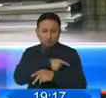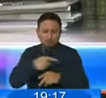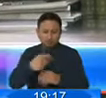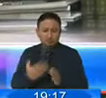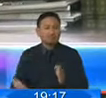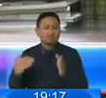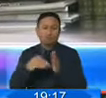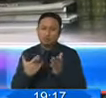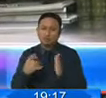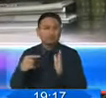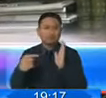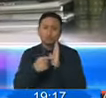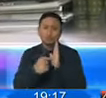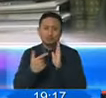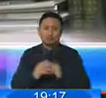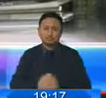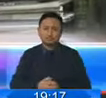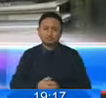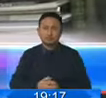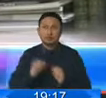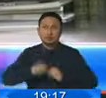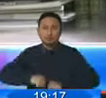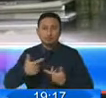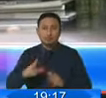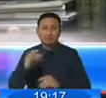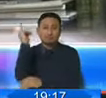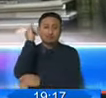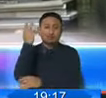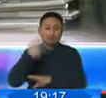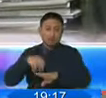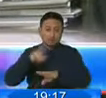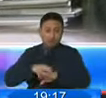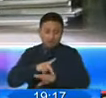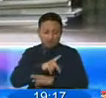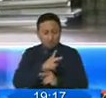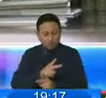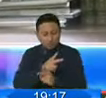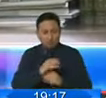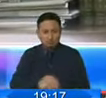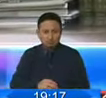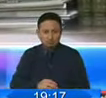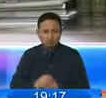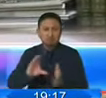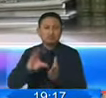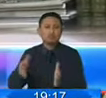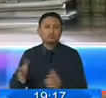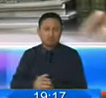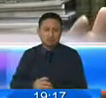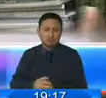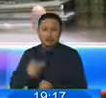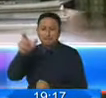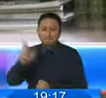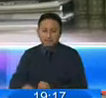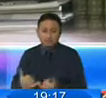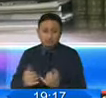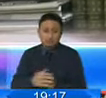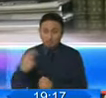a un esquema de salvaguardias para proteger la industria nacional que existe. Y esto al ciudadano, digamos, a quien nos ve